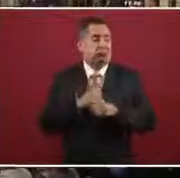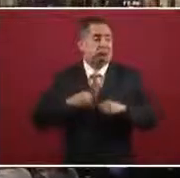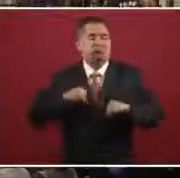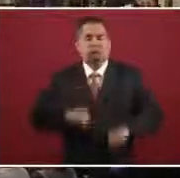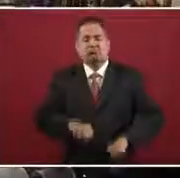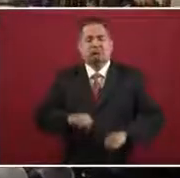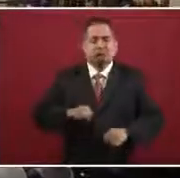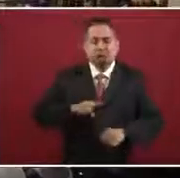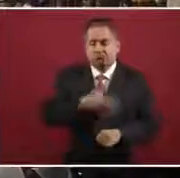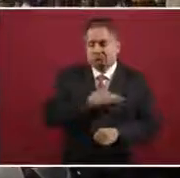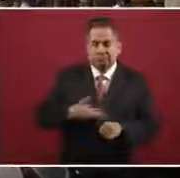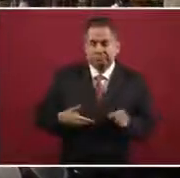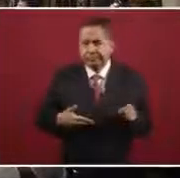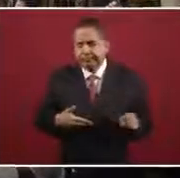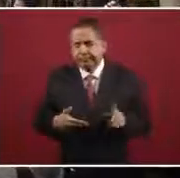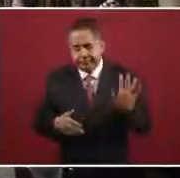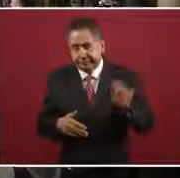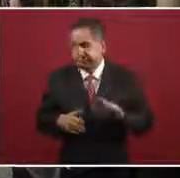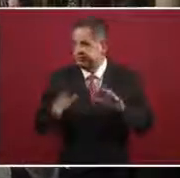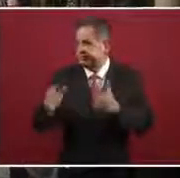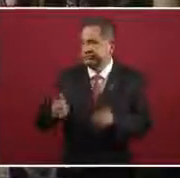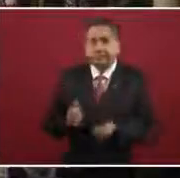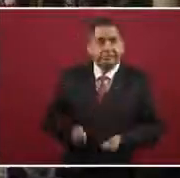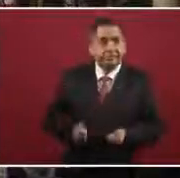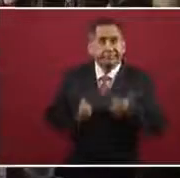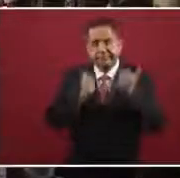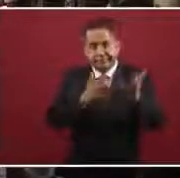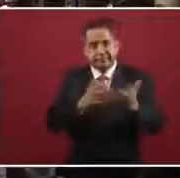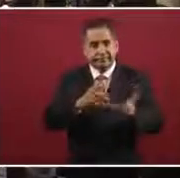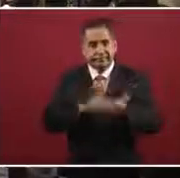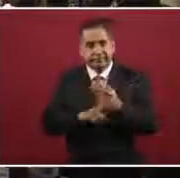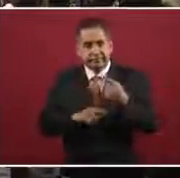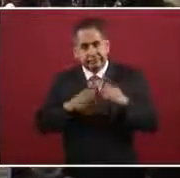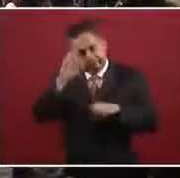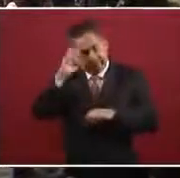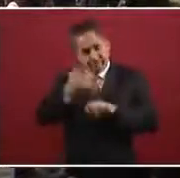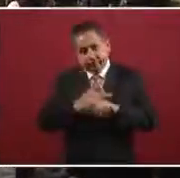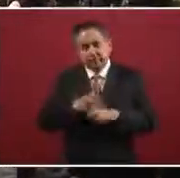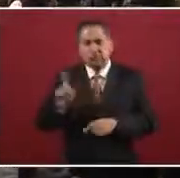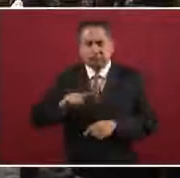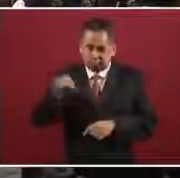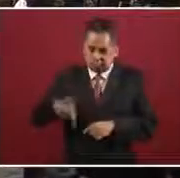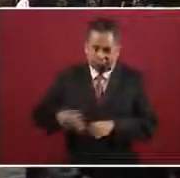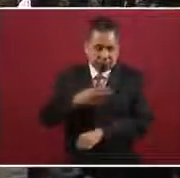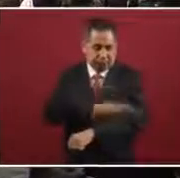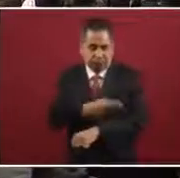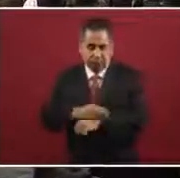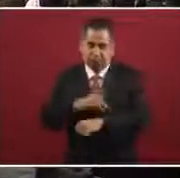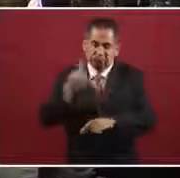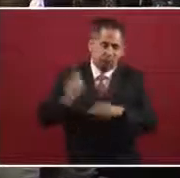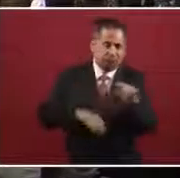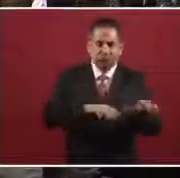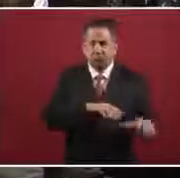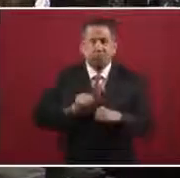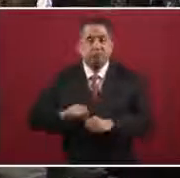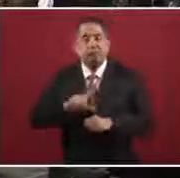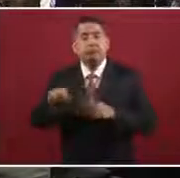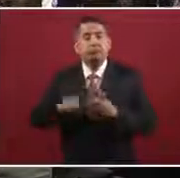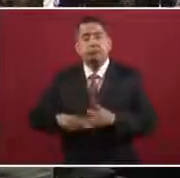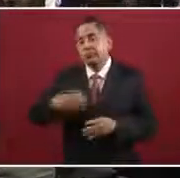presidencia, le había entregado a extranjeros. El general Lázaro